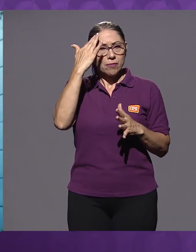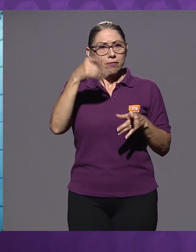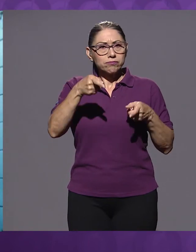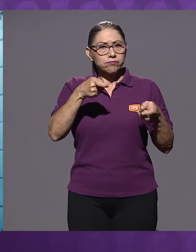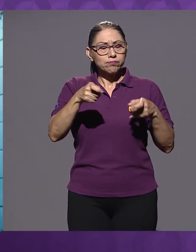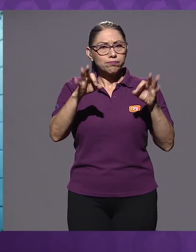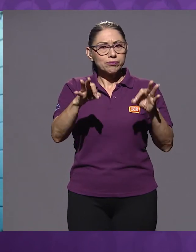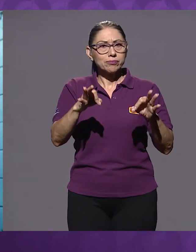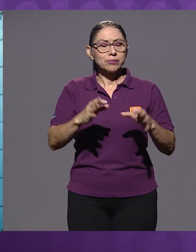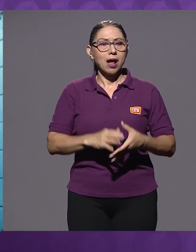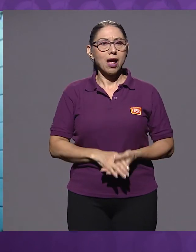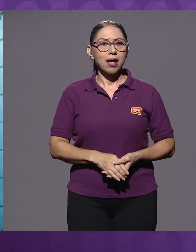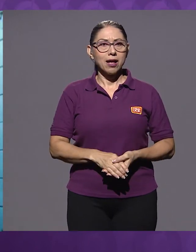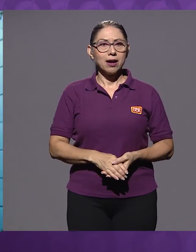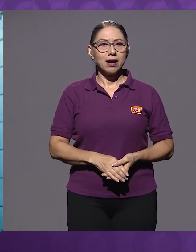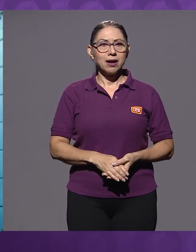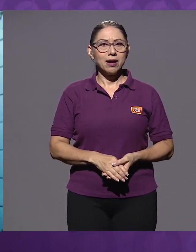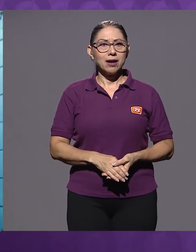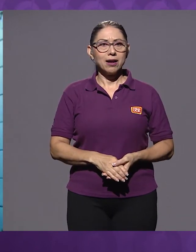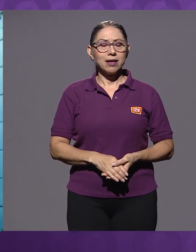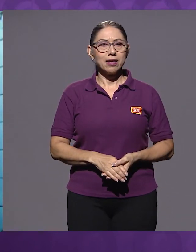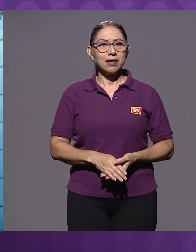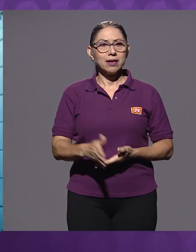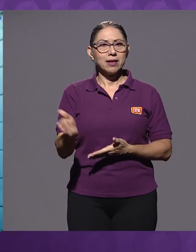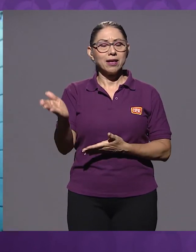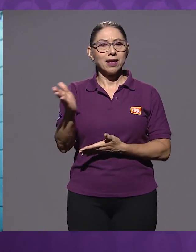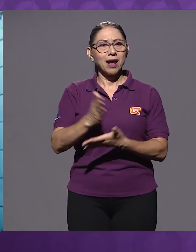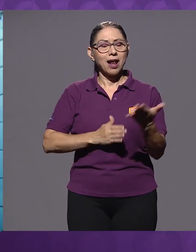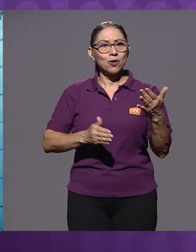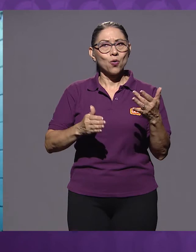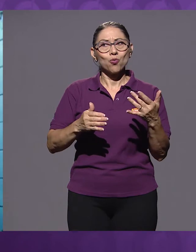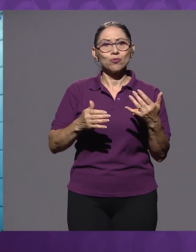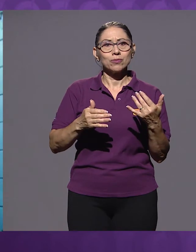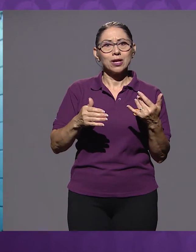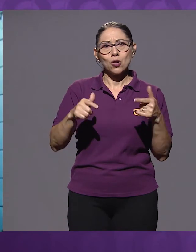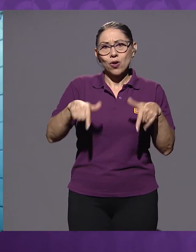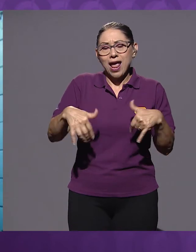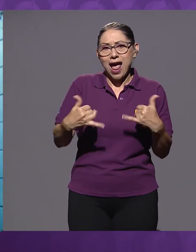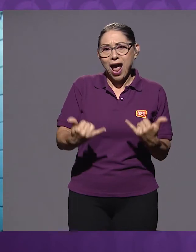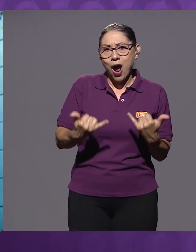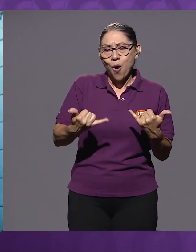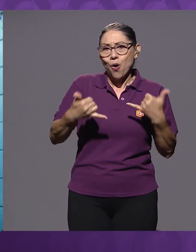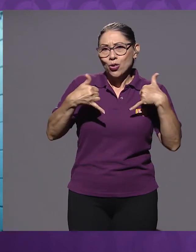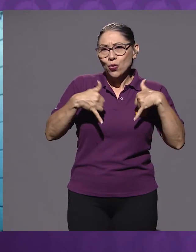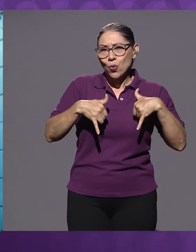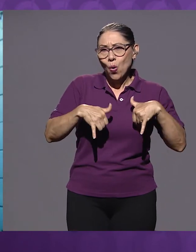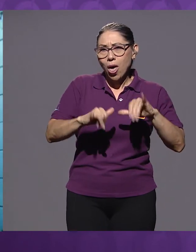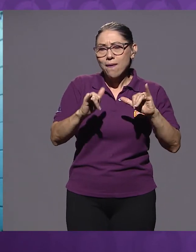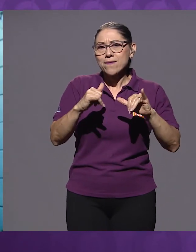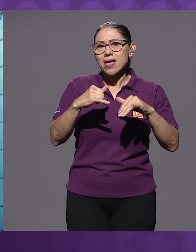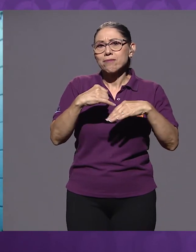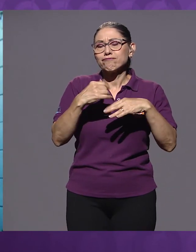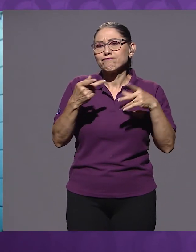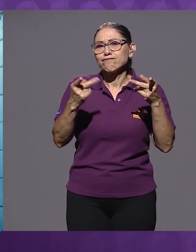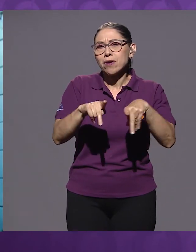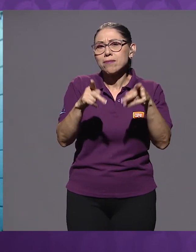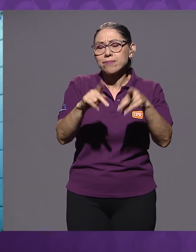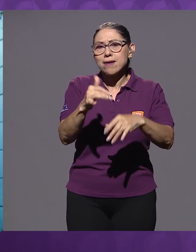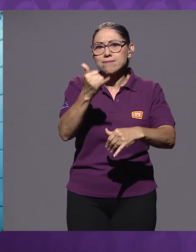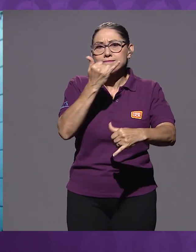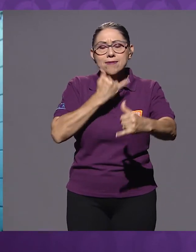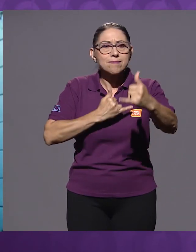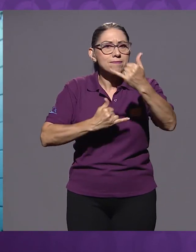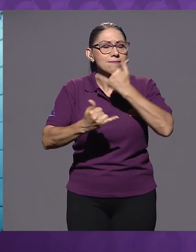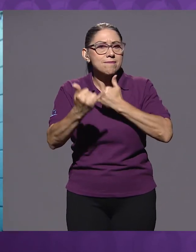que desafortunadamente vemos que hoy todavía se siguen cometiendo muchísimos errores, pero esos errores los